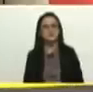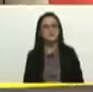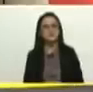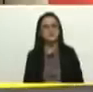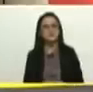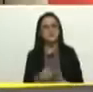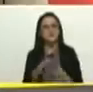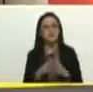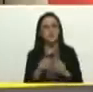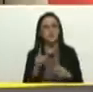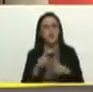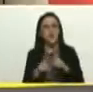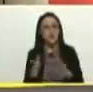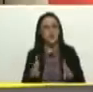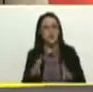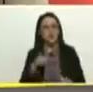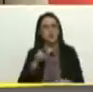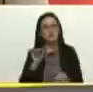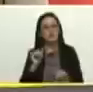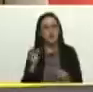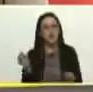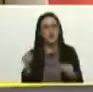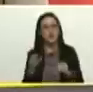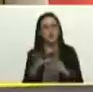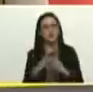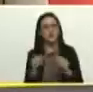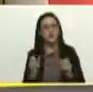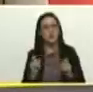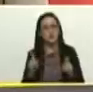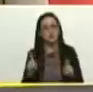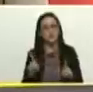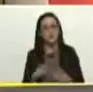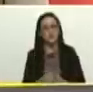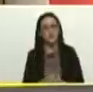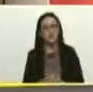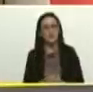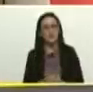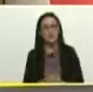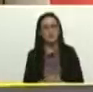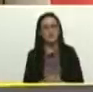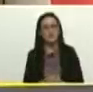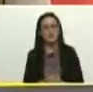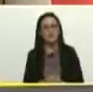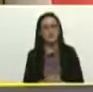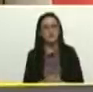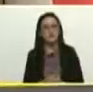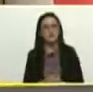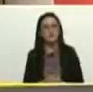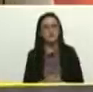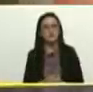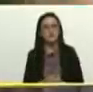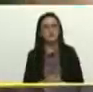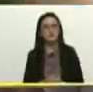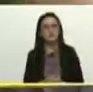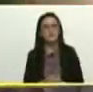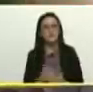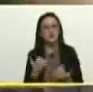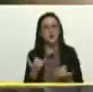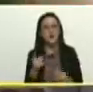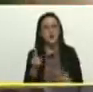logros de este acuerdo, todas las oportunidades que se abren. Ahora nos queda